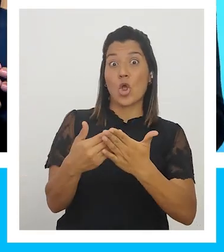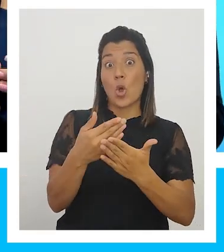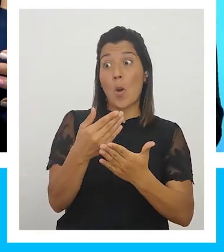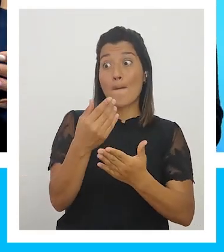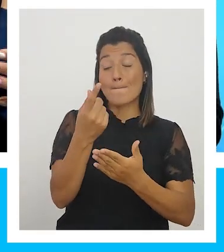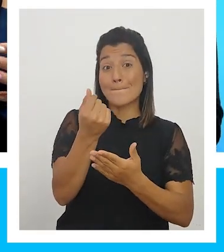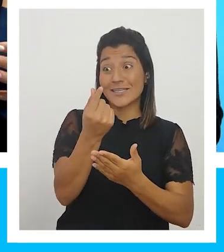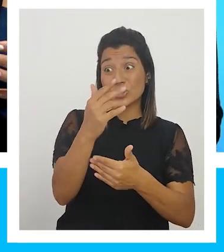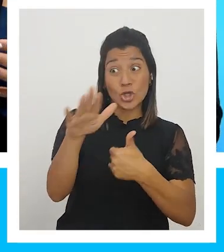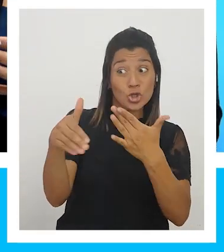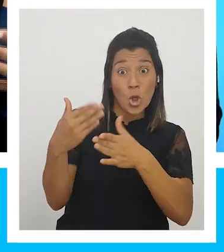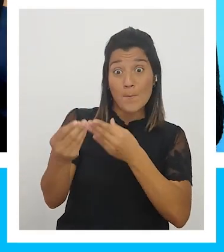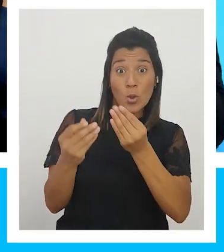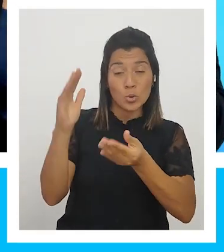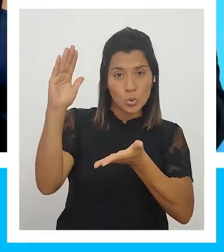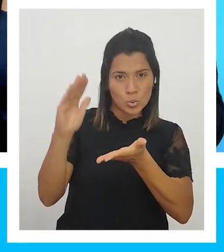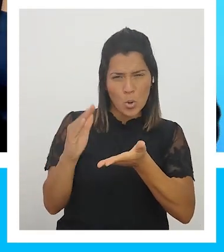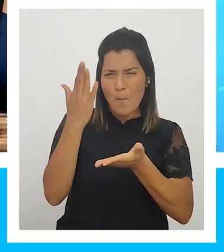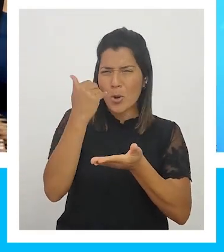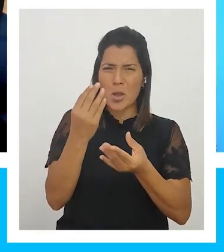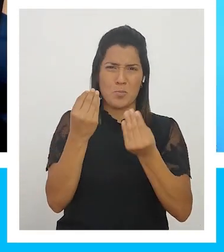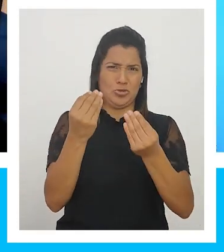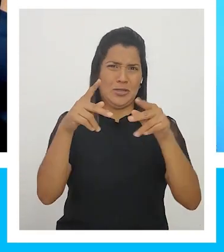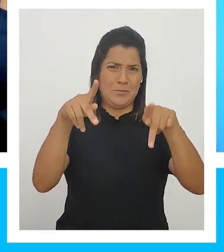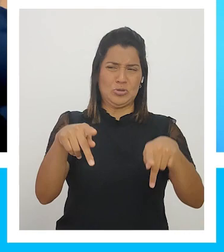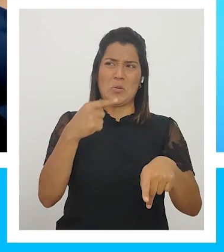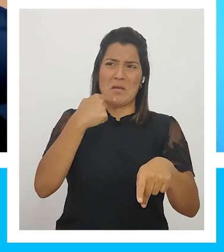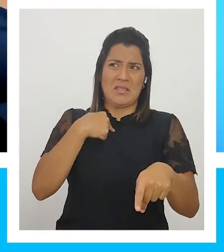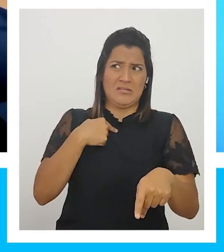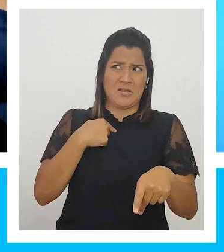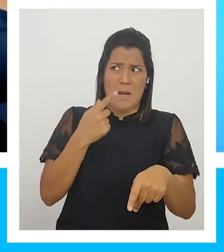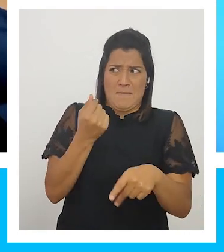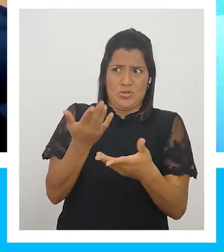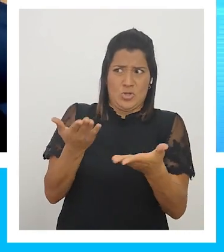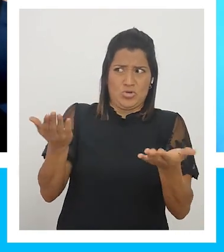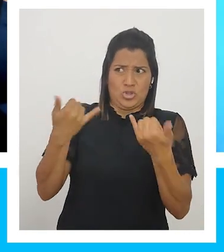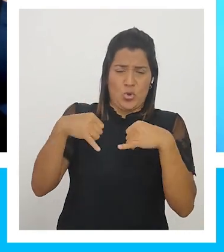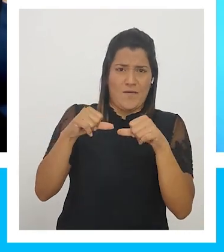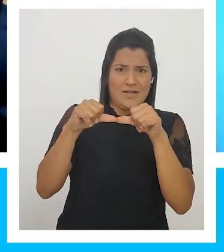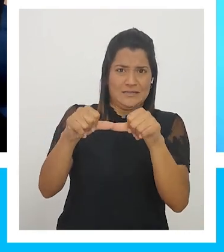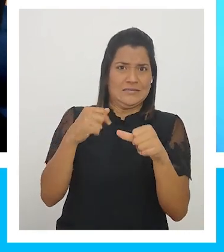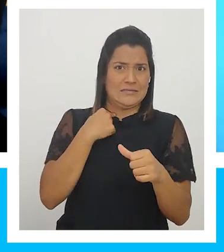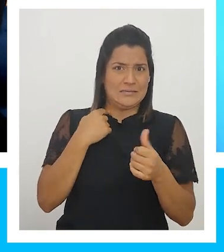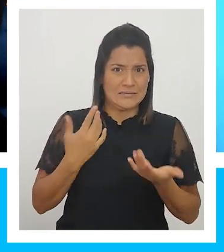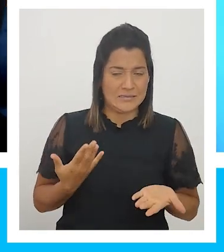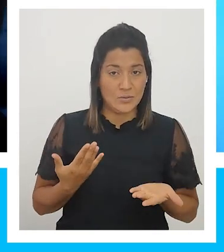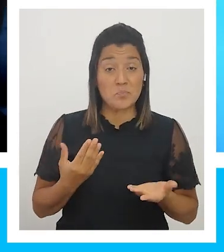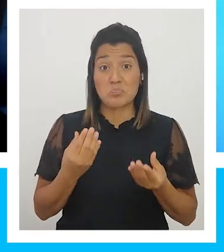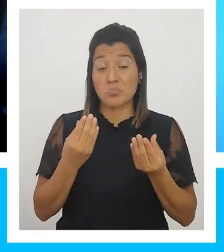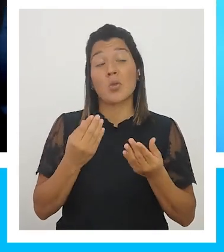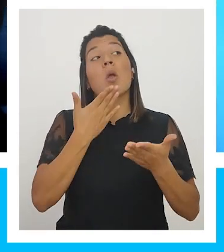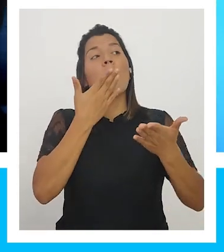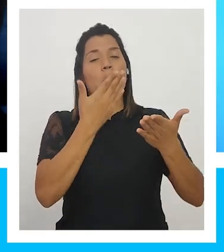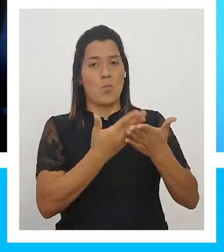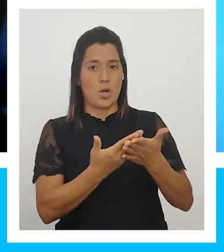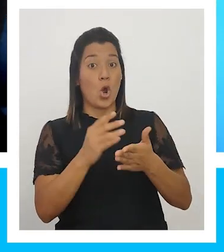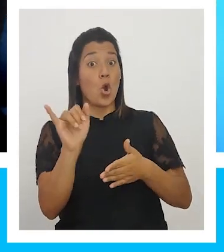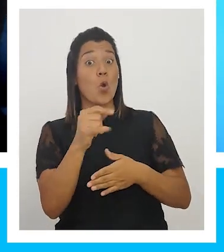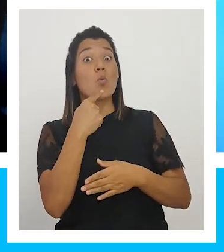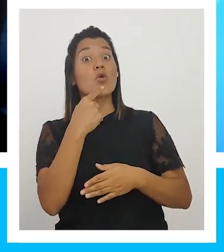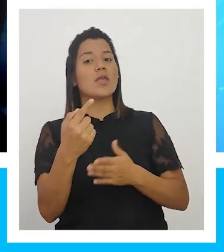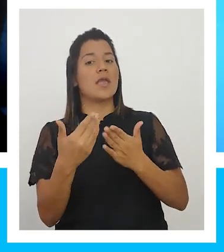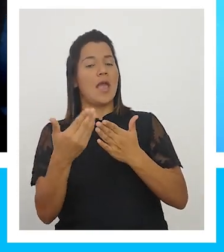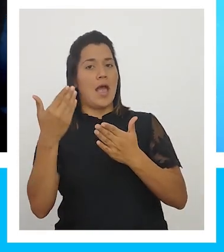mí el costo de la vida sigue alto. Bueno, como le decía ahora, de 289 productos